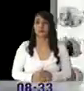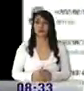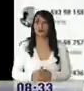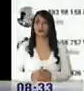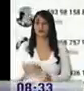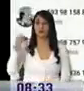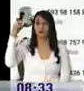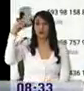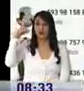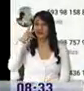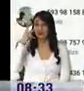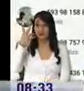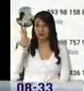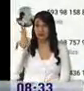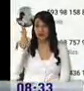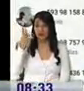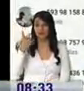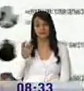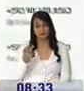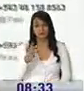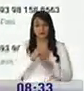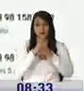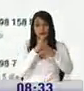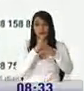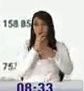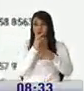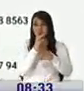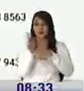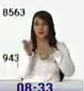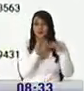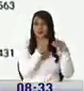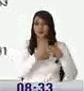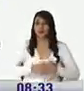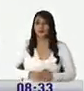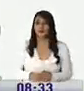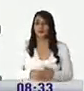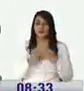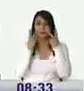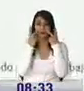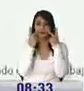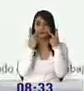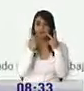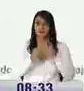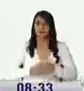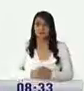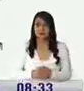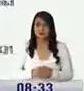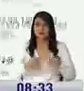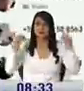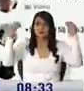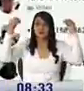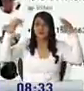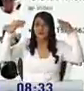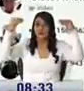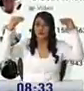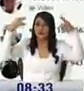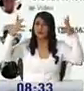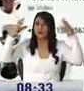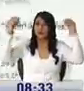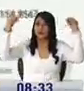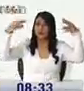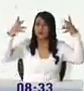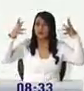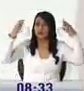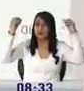les veo contaminación estamos viendo miren al Ahí está de nuevo los focos pero no no encontramos fos encontramos los